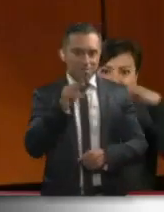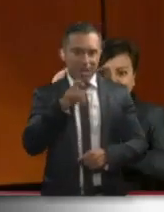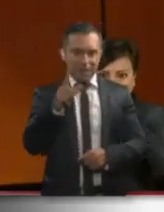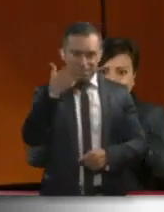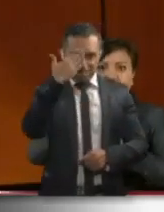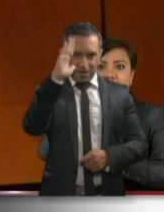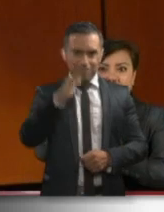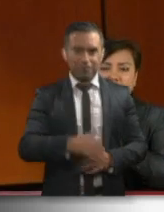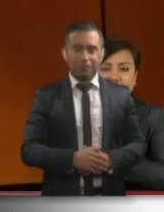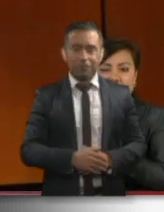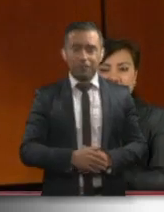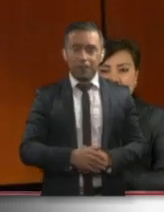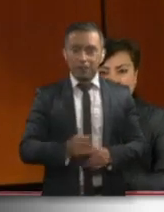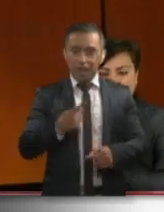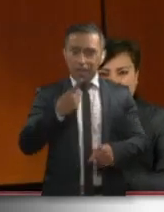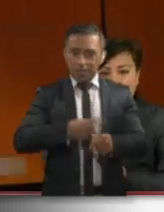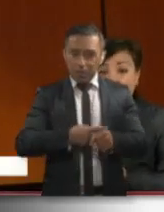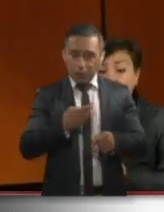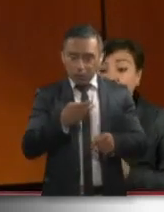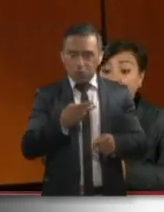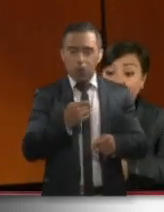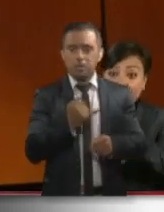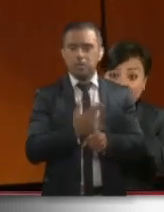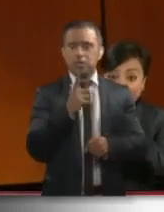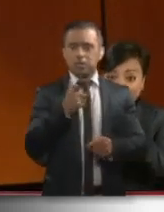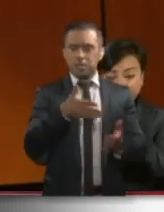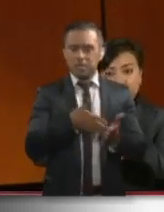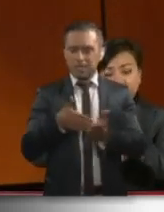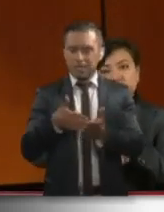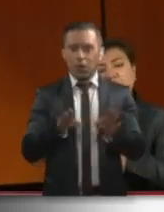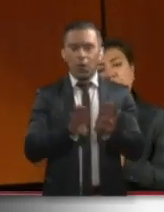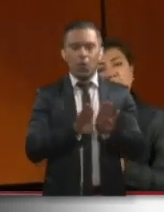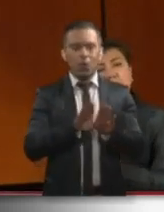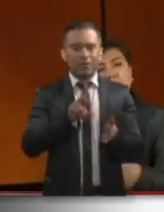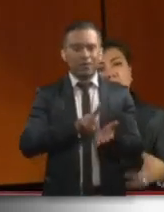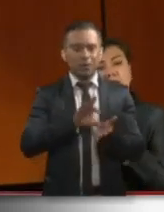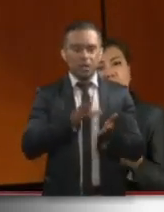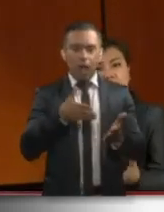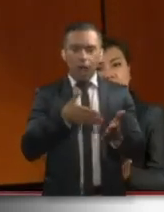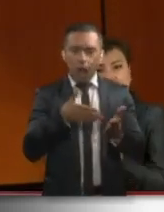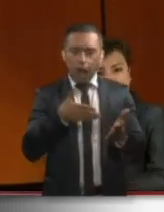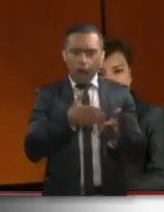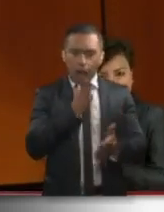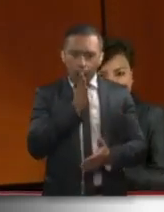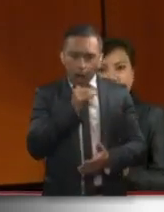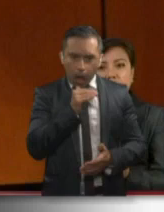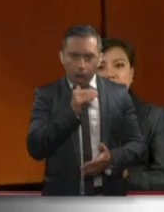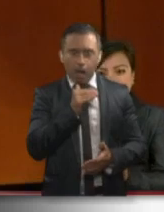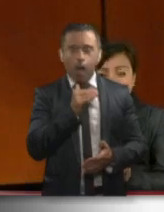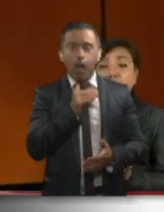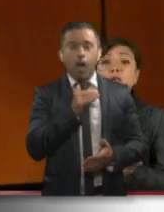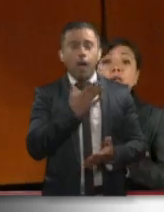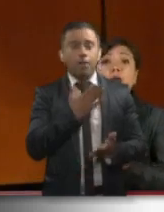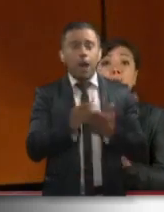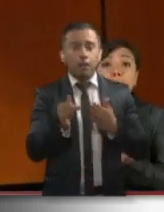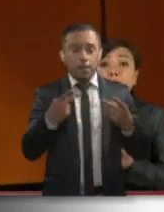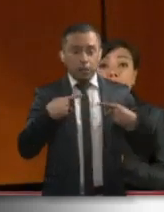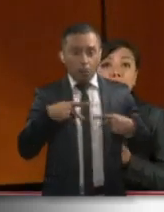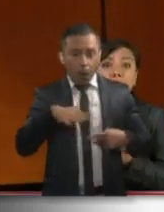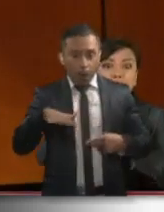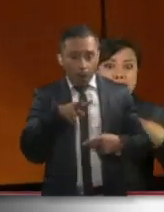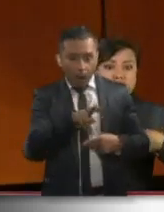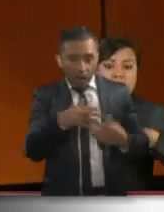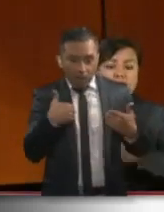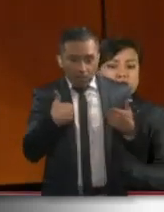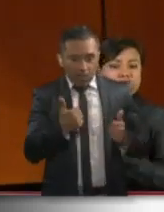Esta enfermedad es discapacitante, altamente discapacitante y además muy mal comprendida. ¿Y qué tiene que